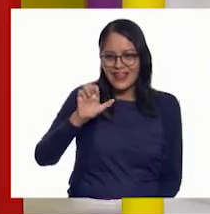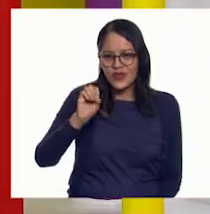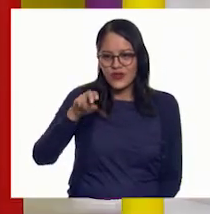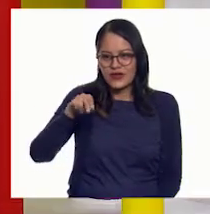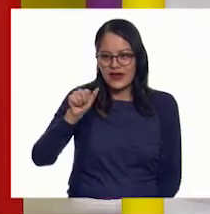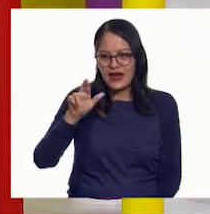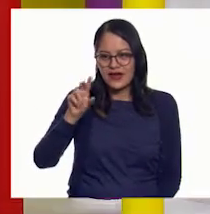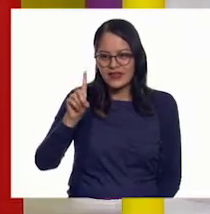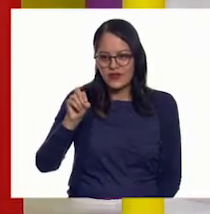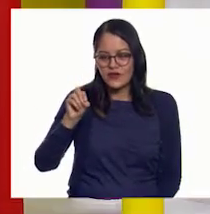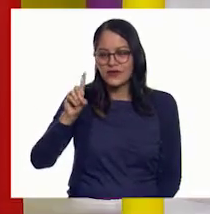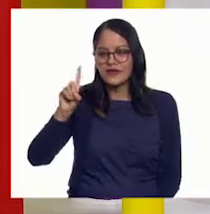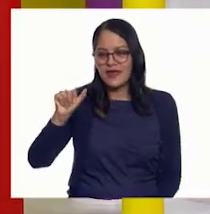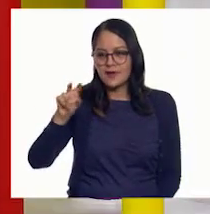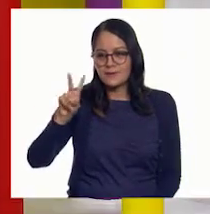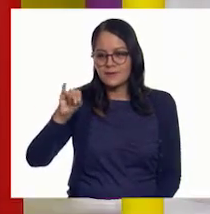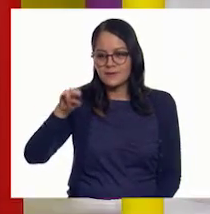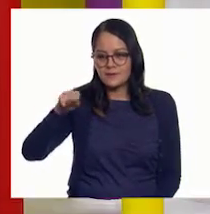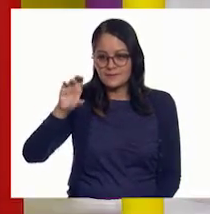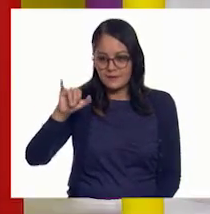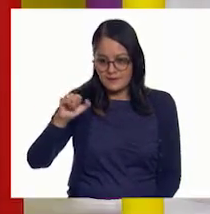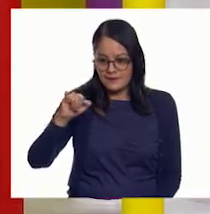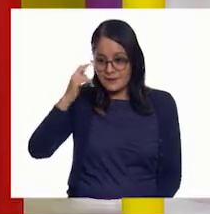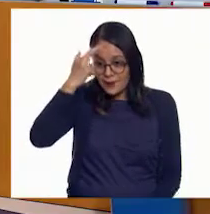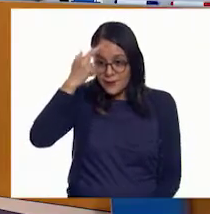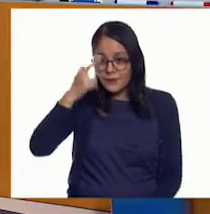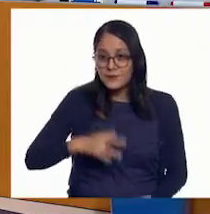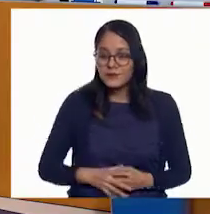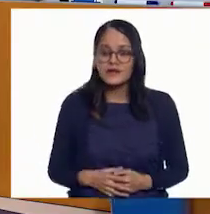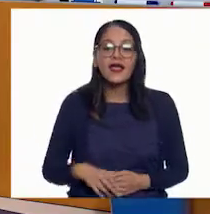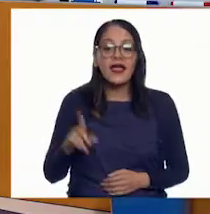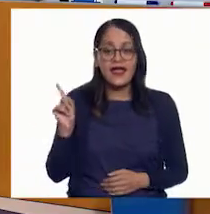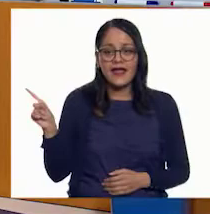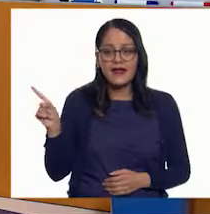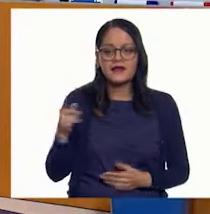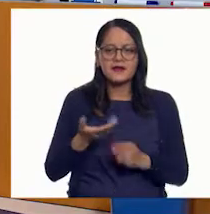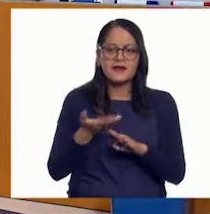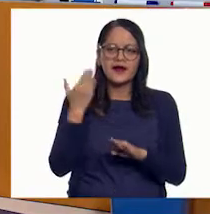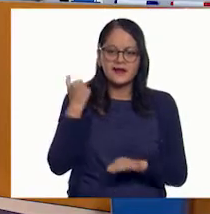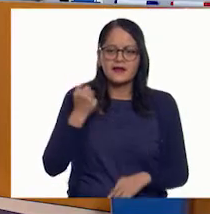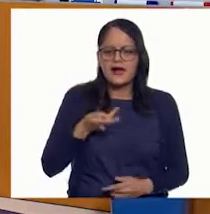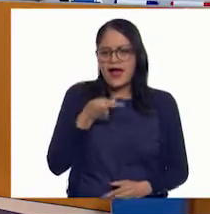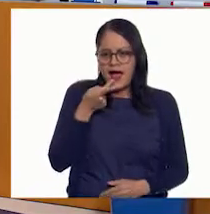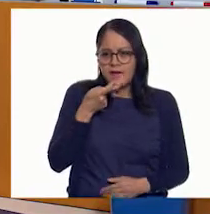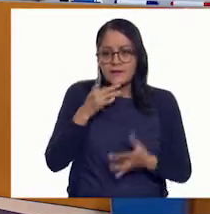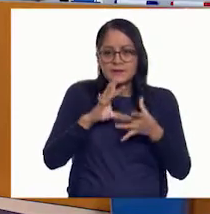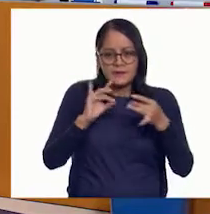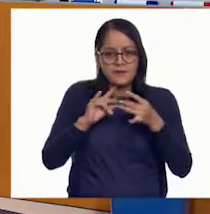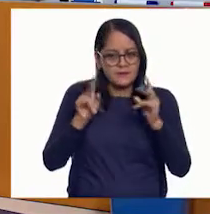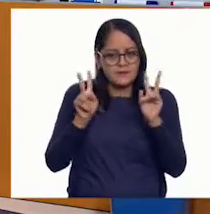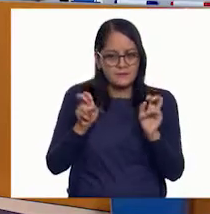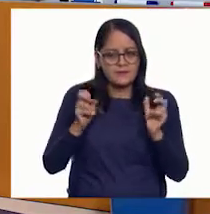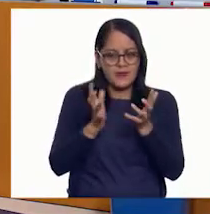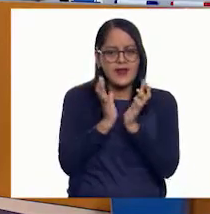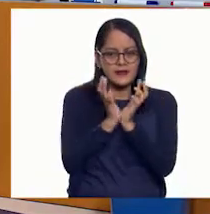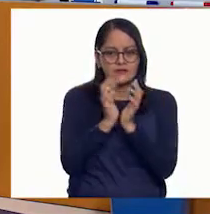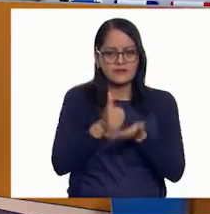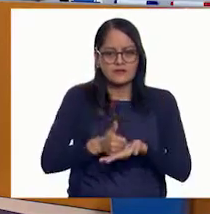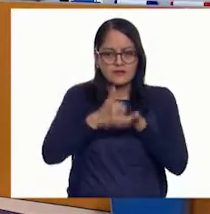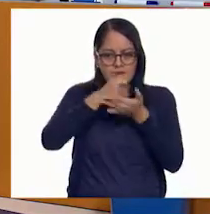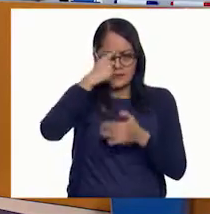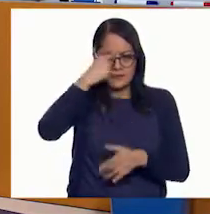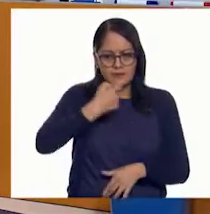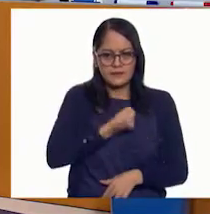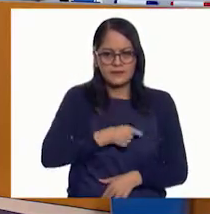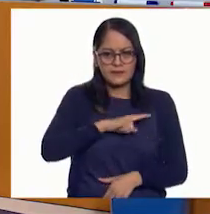Leonardo da Vinci? No me acuerdo del dato, ¿no? ¿Cuál era? Bueno, nada más era que él hablaba pues sobre ella y sobre su conveniencia para la